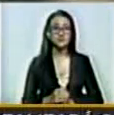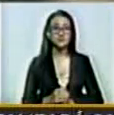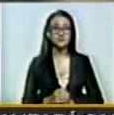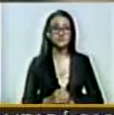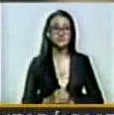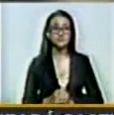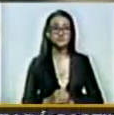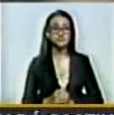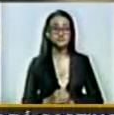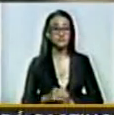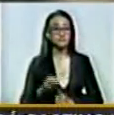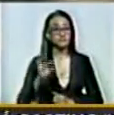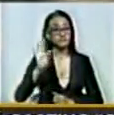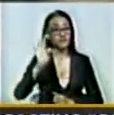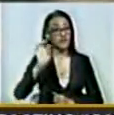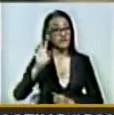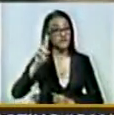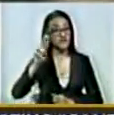Fernández Noroña.